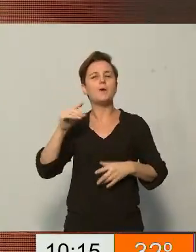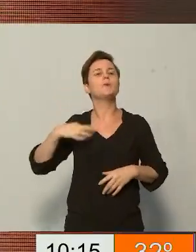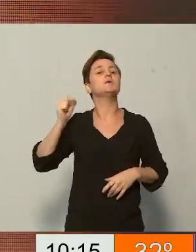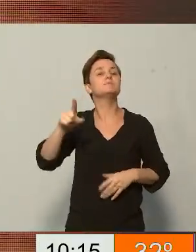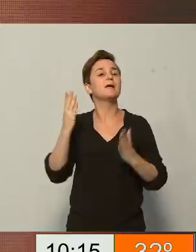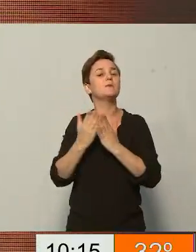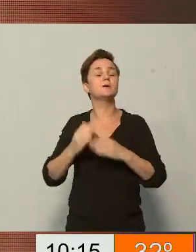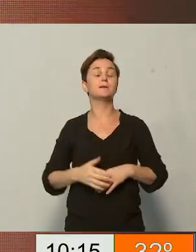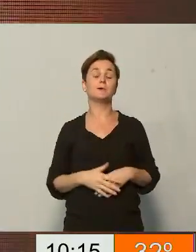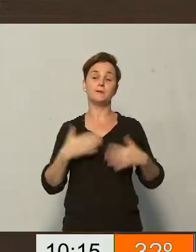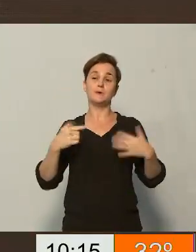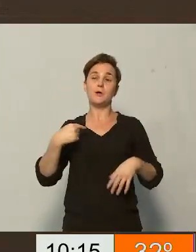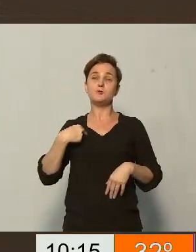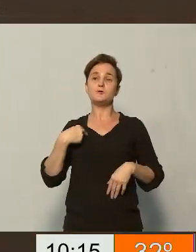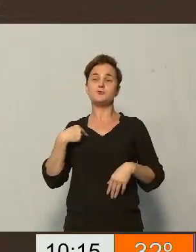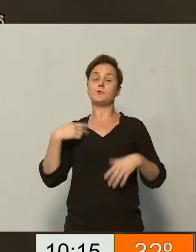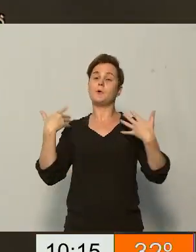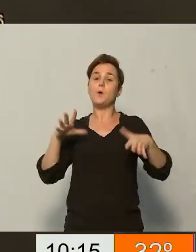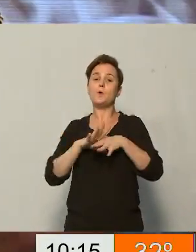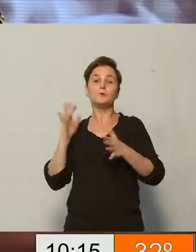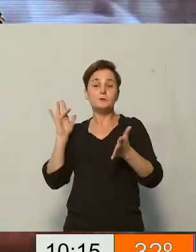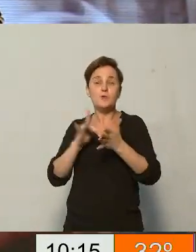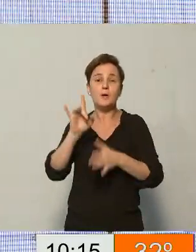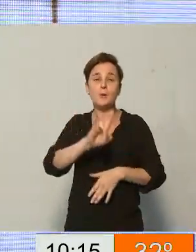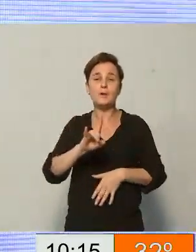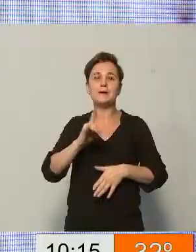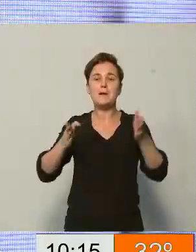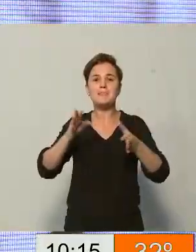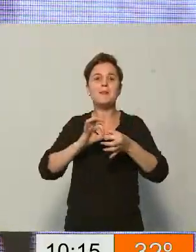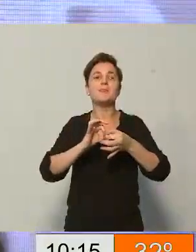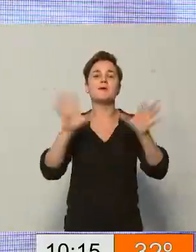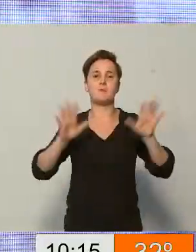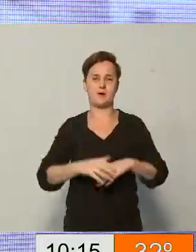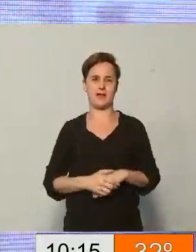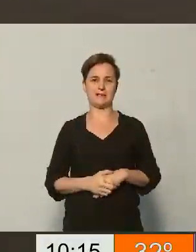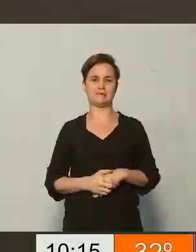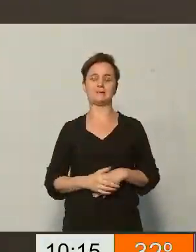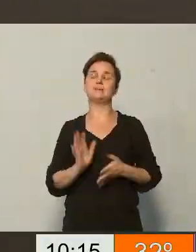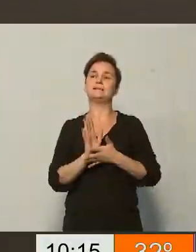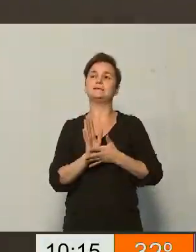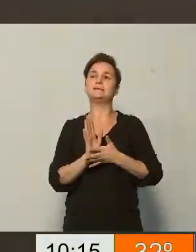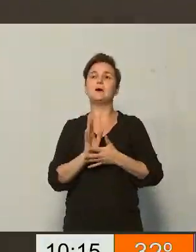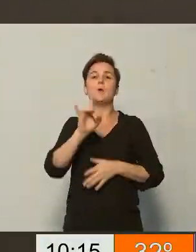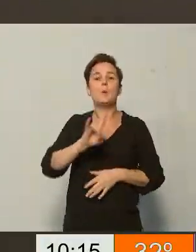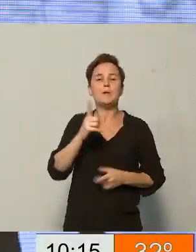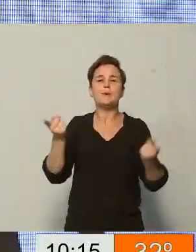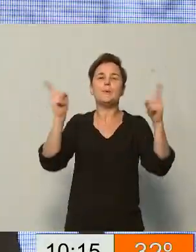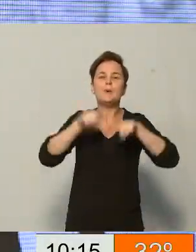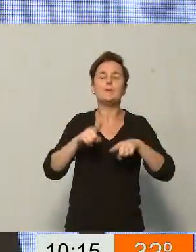Bueno, yo ingresé a la universidad en los albores de la democracia, claramente se estaba normalizando la universidad,